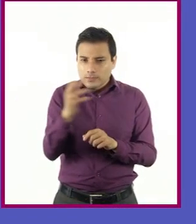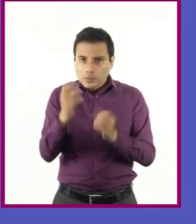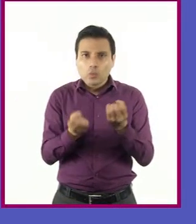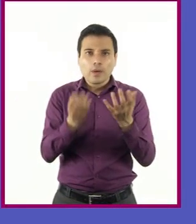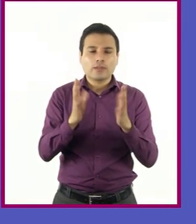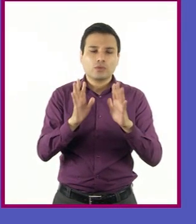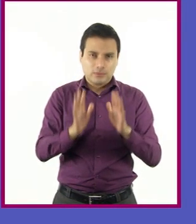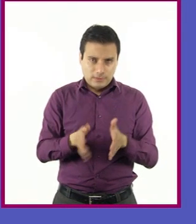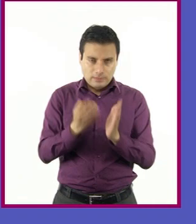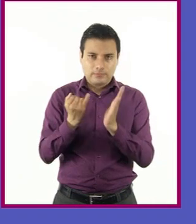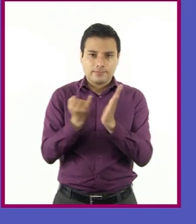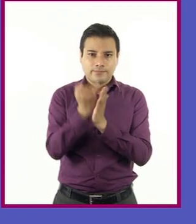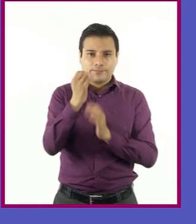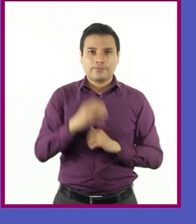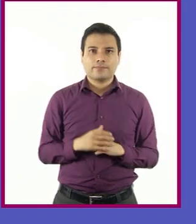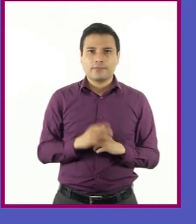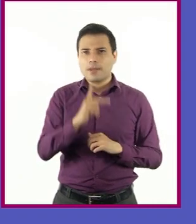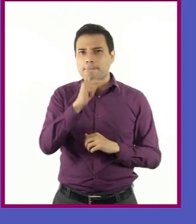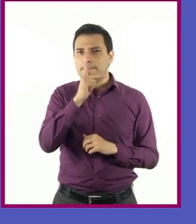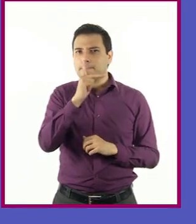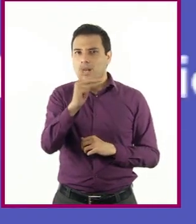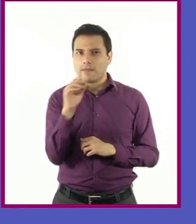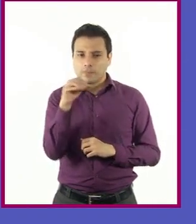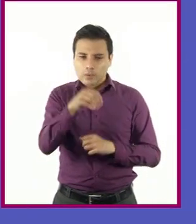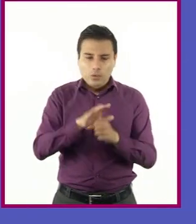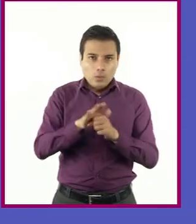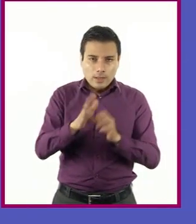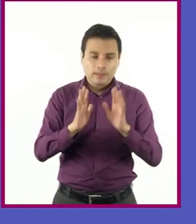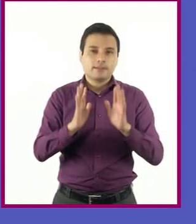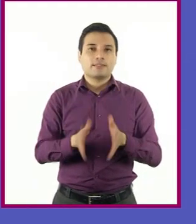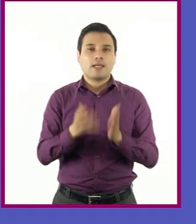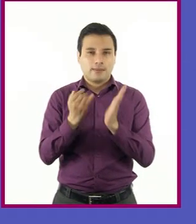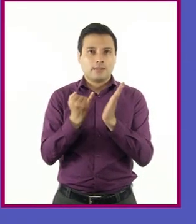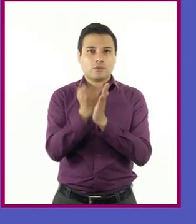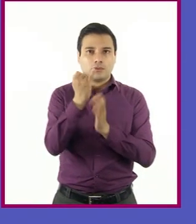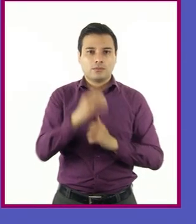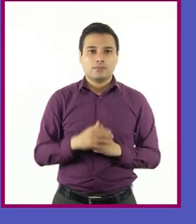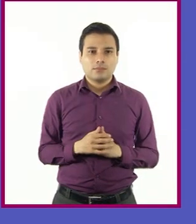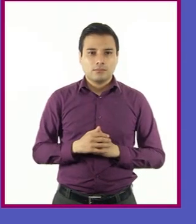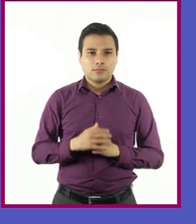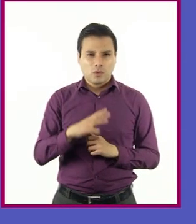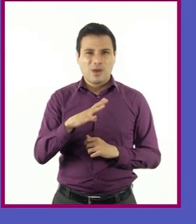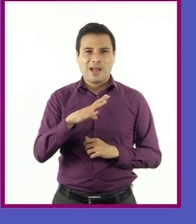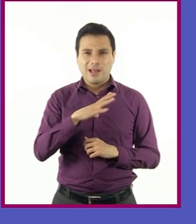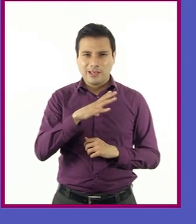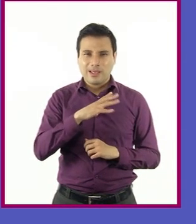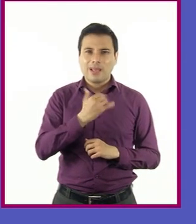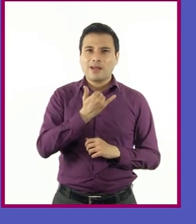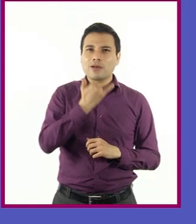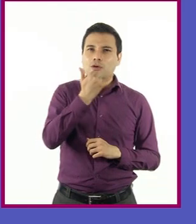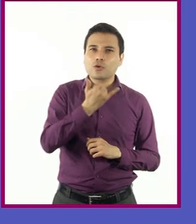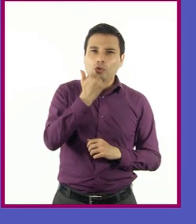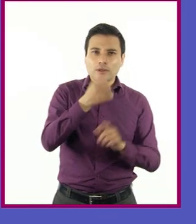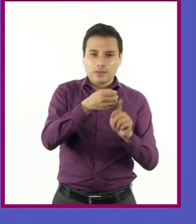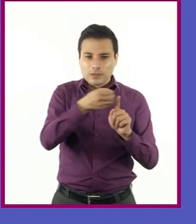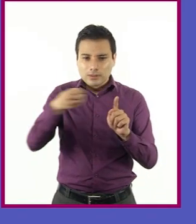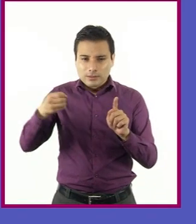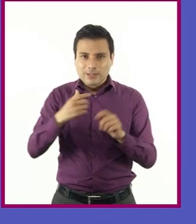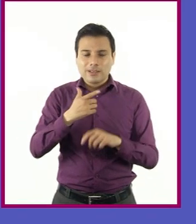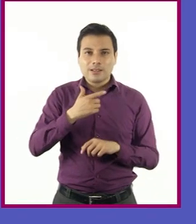y los textos en cada uno de ellos. Pero puedo observar que hay pequeños errores de sintaxis y de